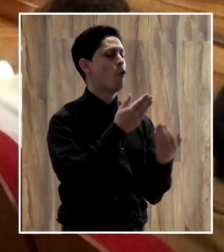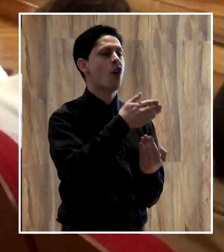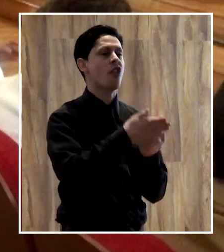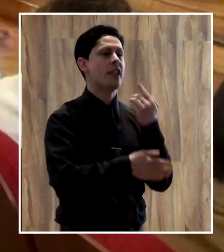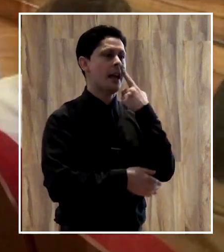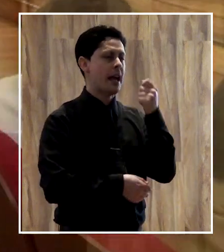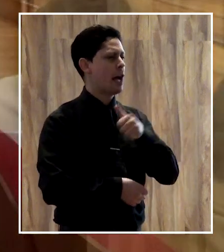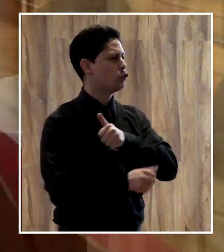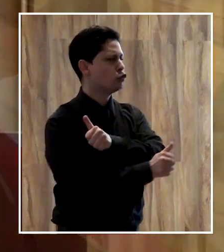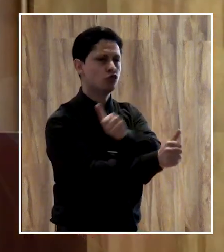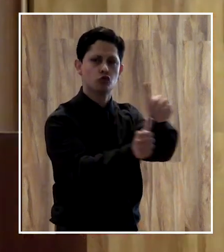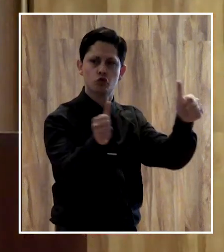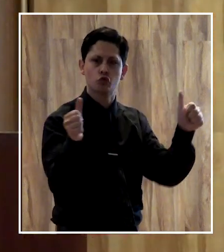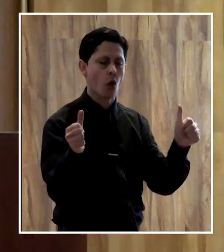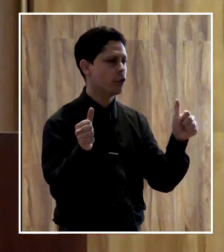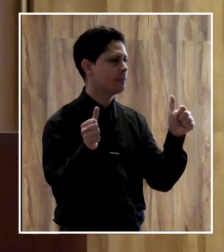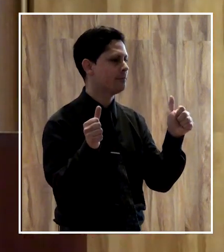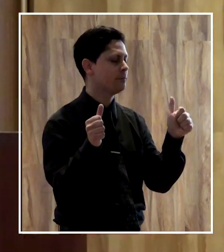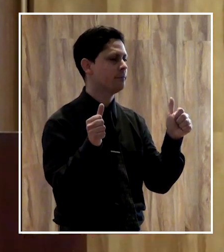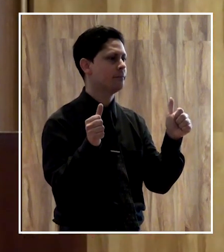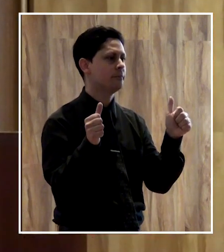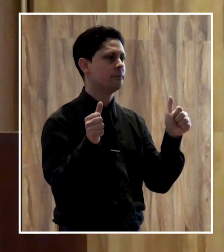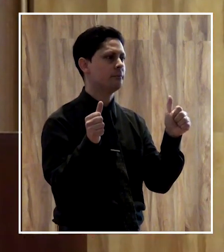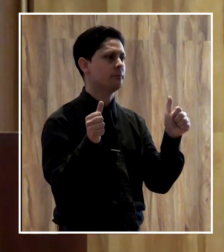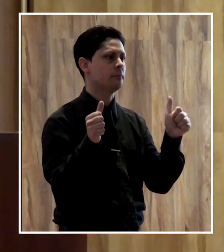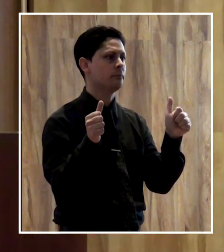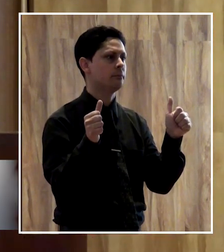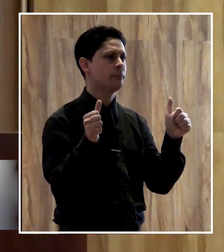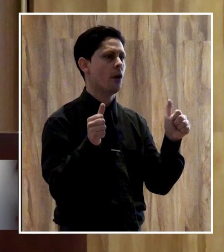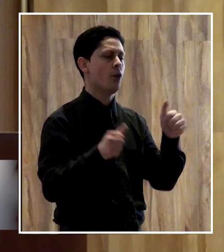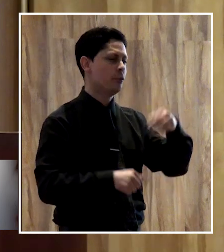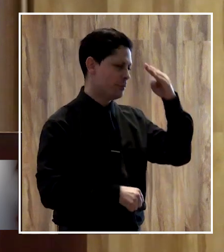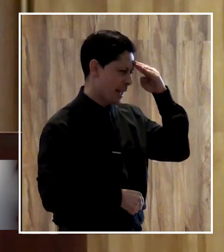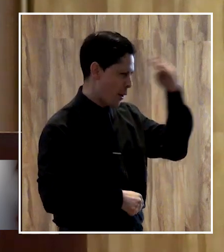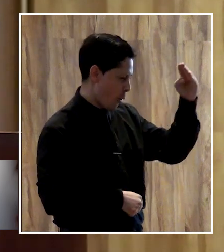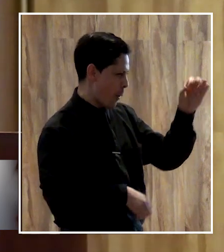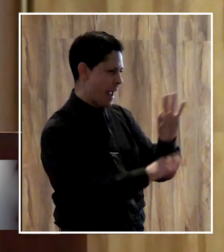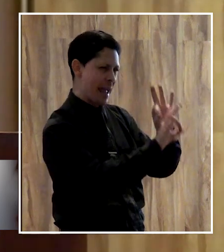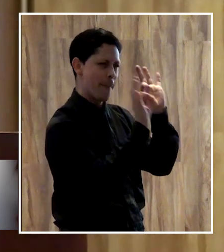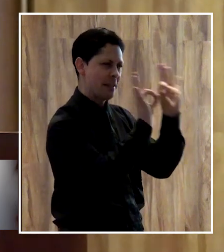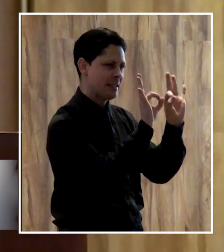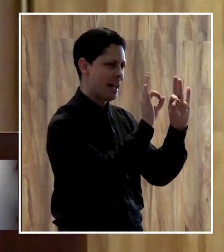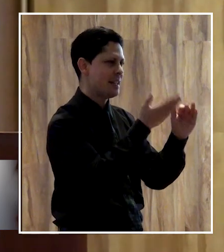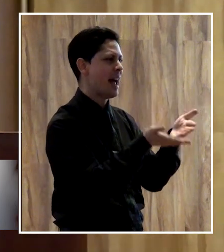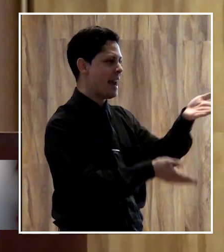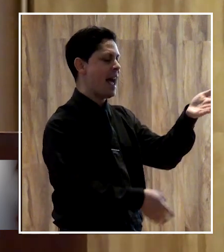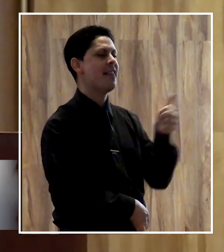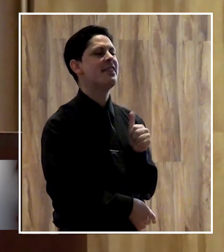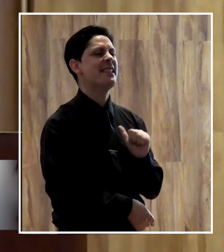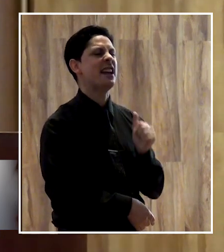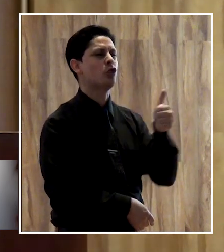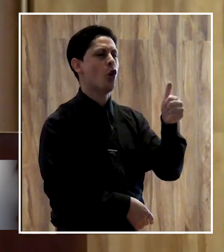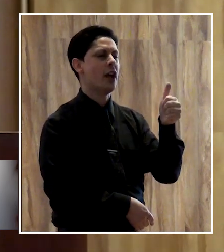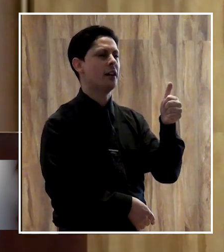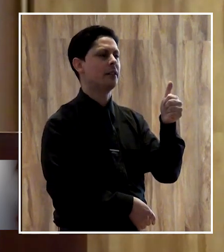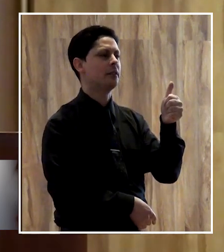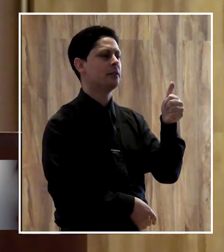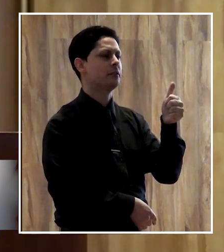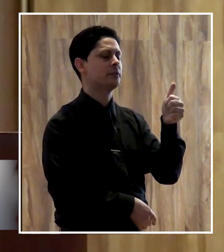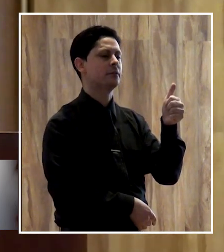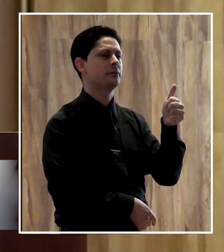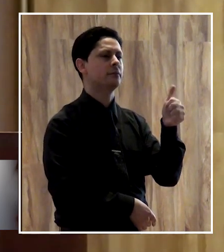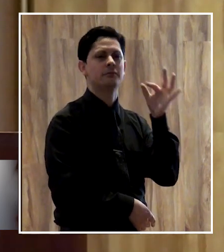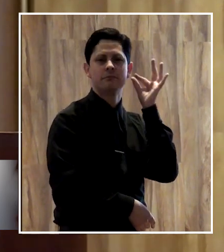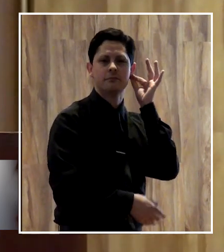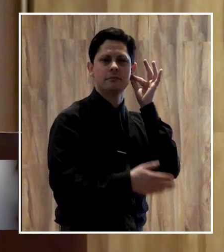Muy buenos días a todos y todos. Un saludo especial para la rectora